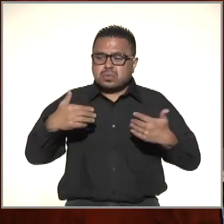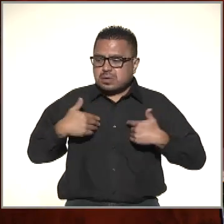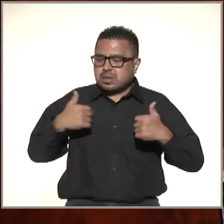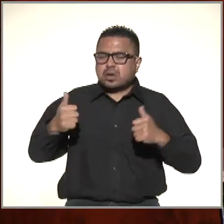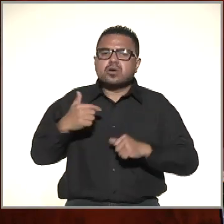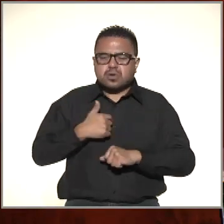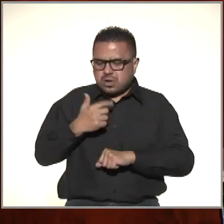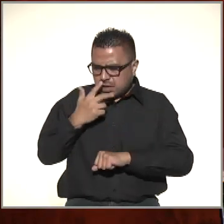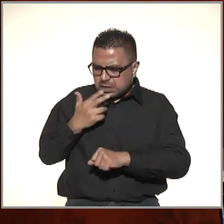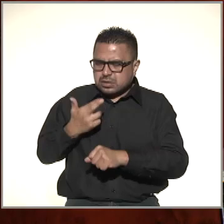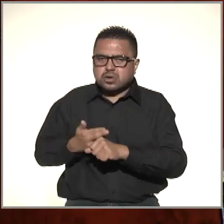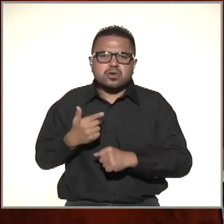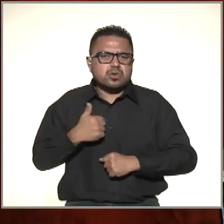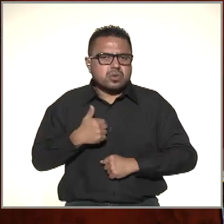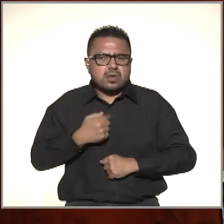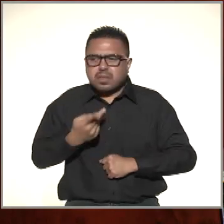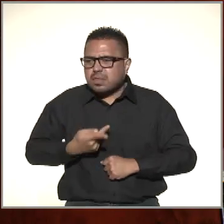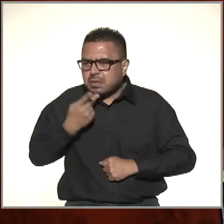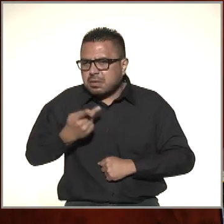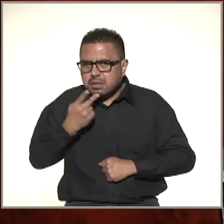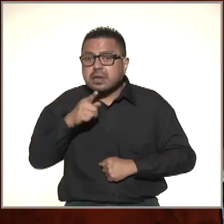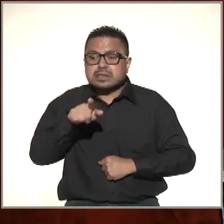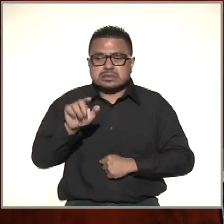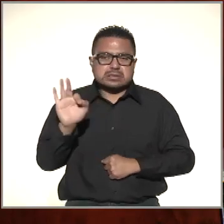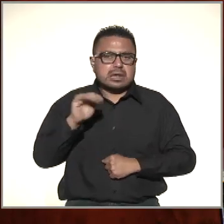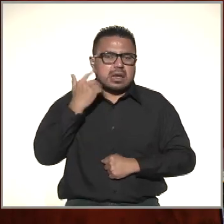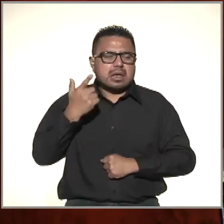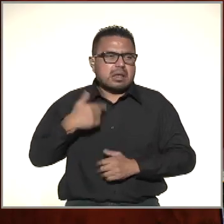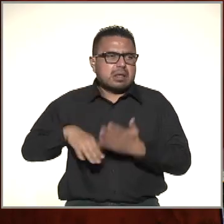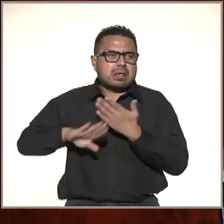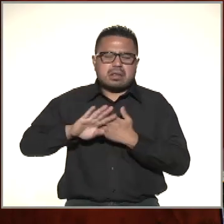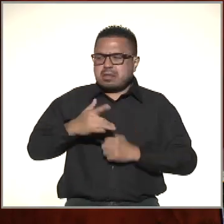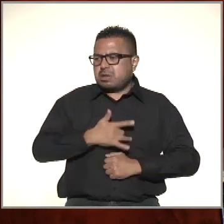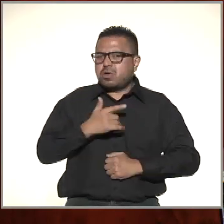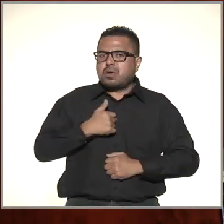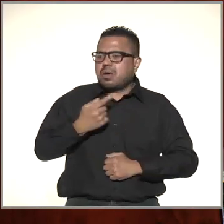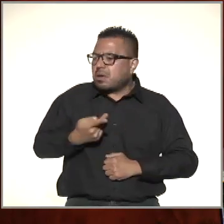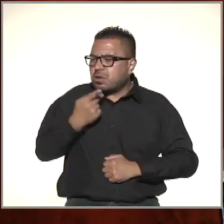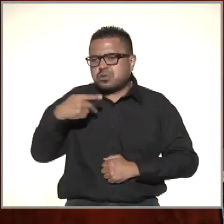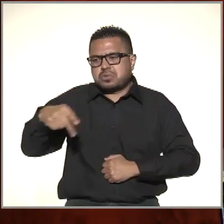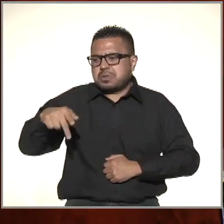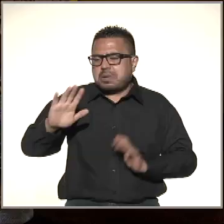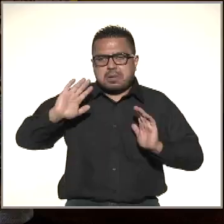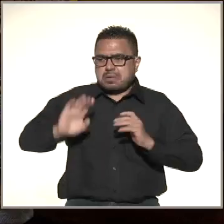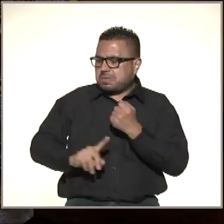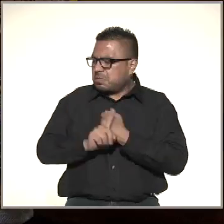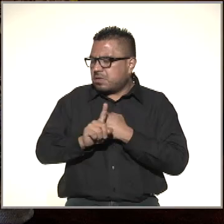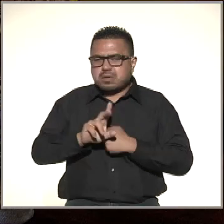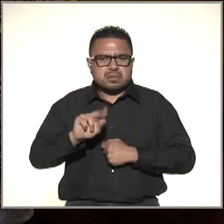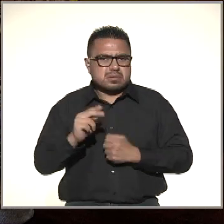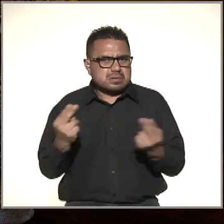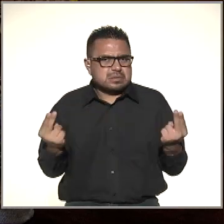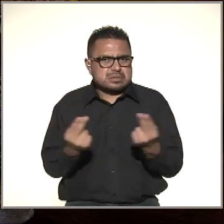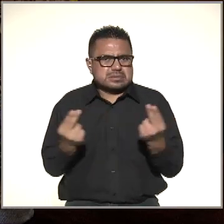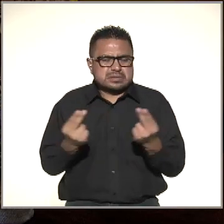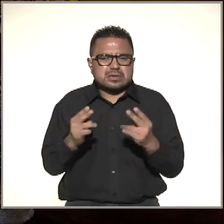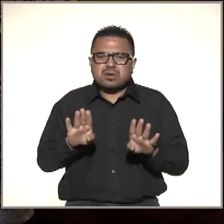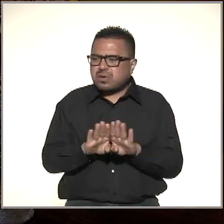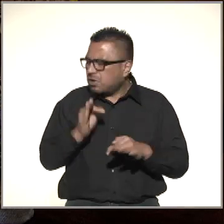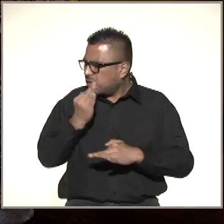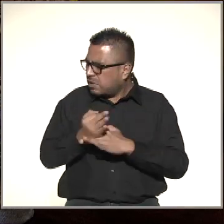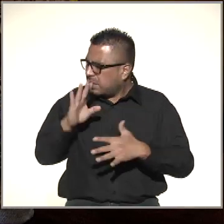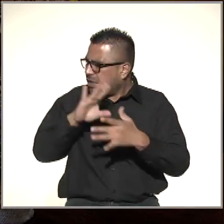yo soy responsable de lo que yo digo. Y si tú te quieres ofender por lo que yo dije, pues es tu problema. Pues no necesariamente, ¿no? Como que hemos